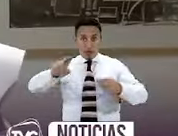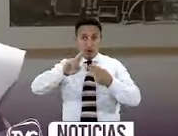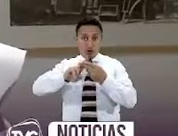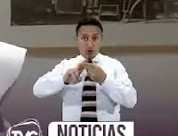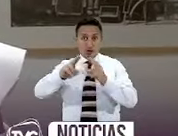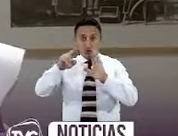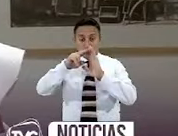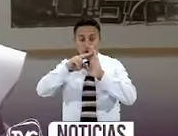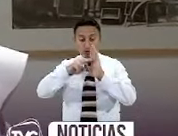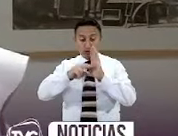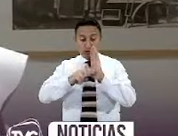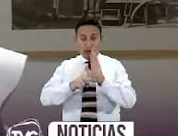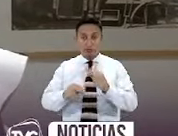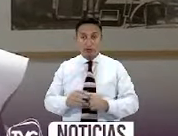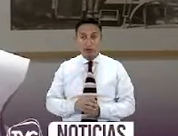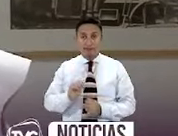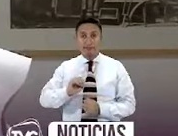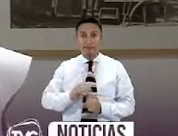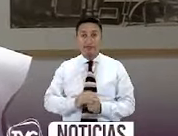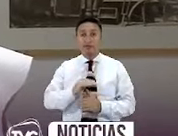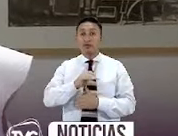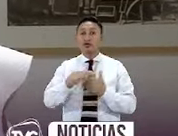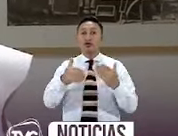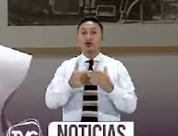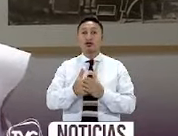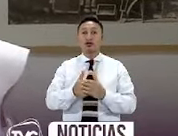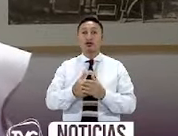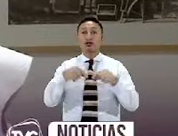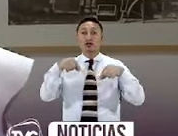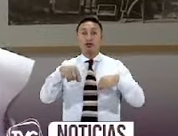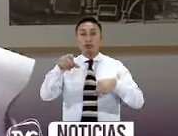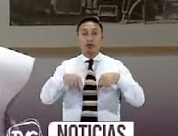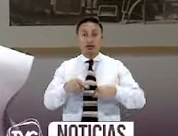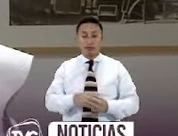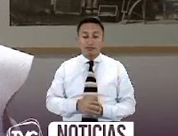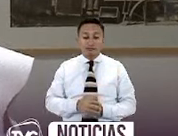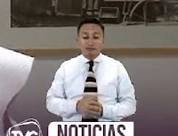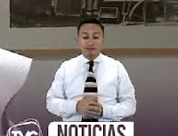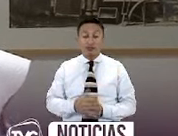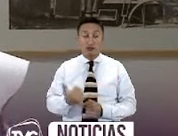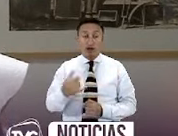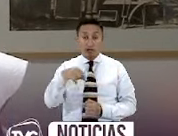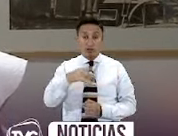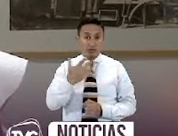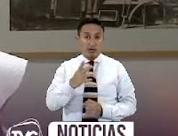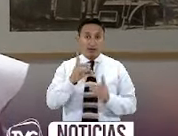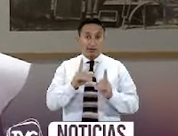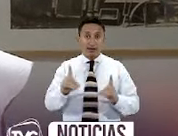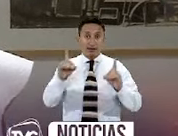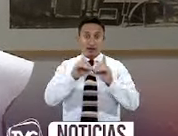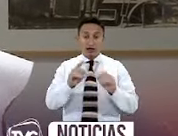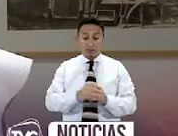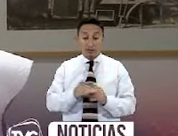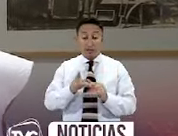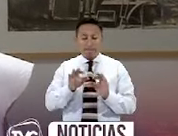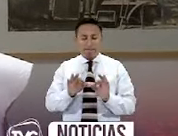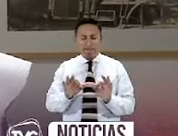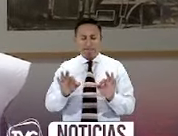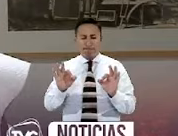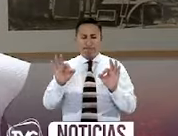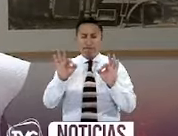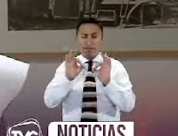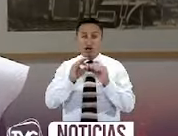hacer un inventario de todos los deliveries. Esto todavía no existe y esto es lo fundamental para que nosotros